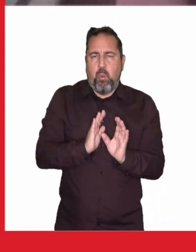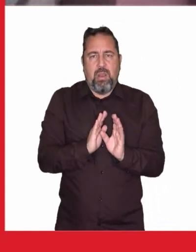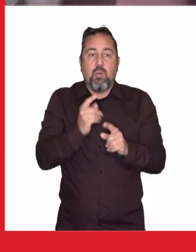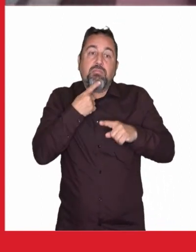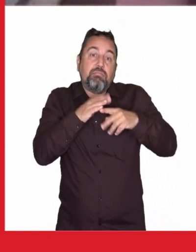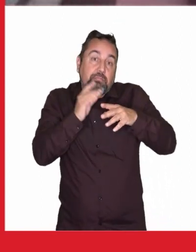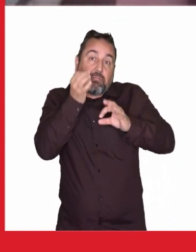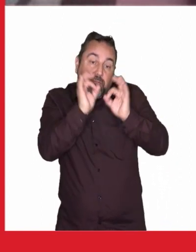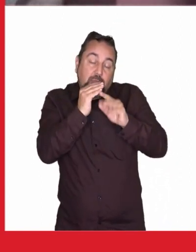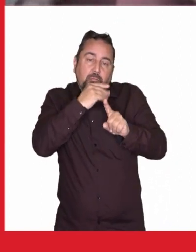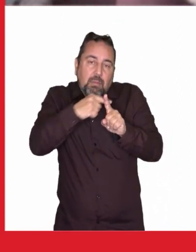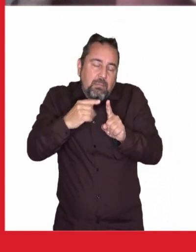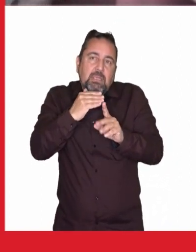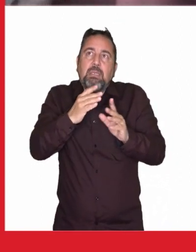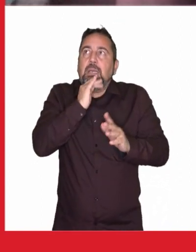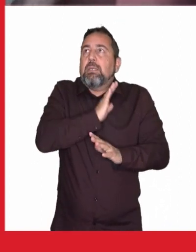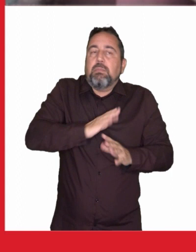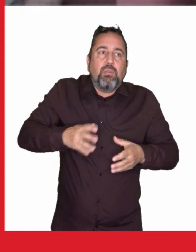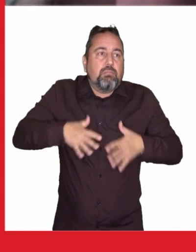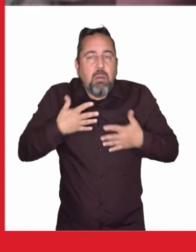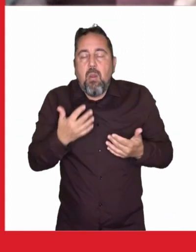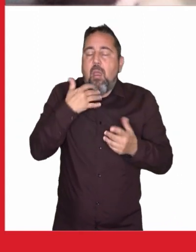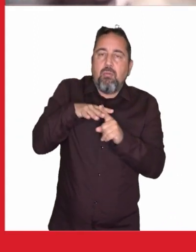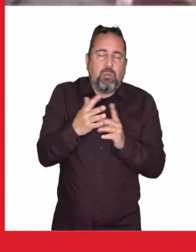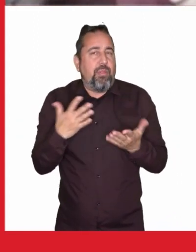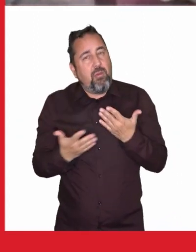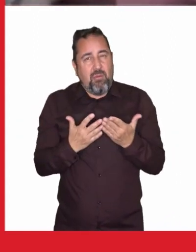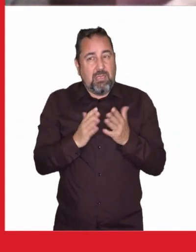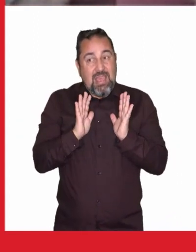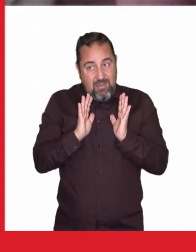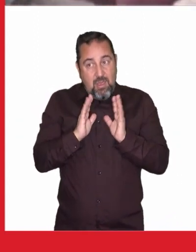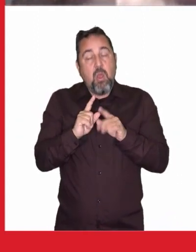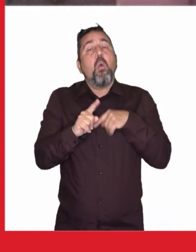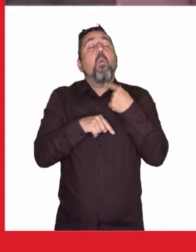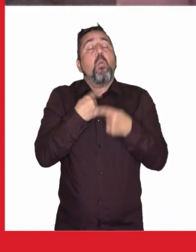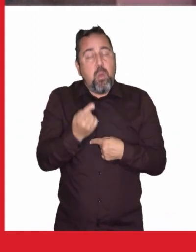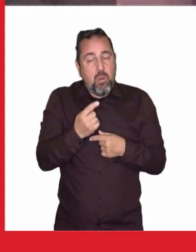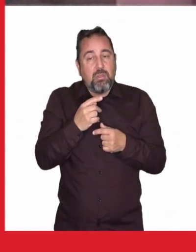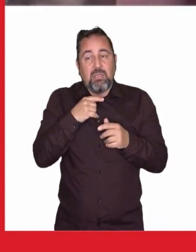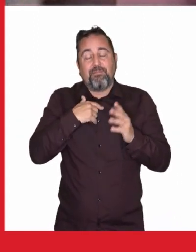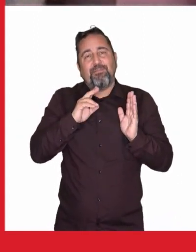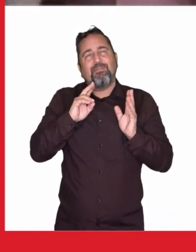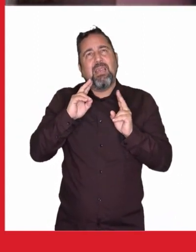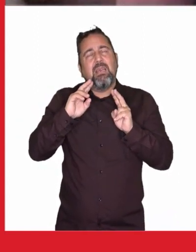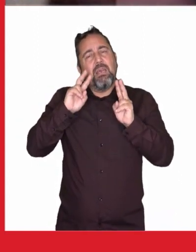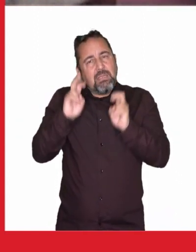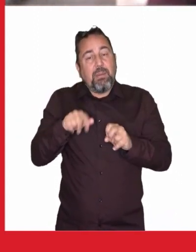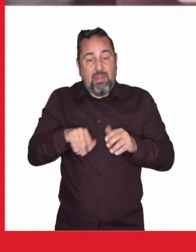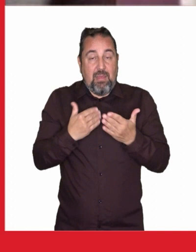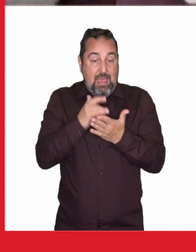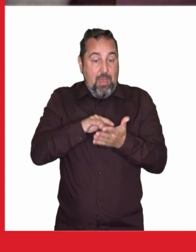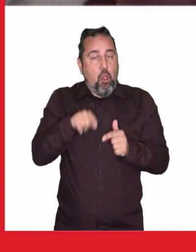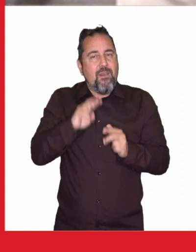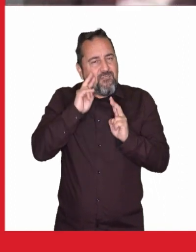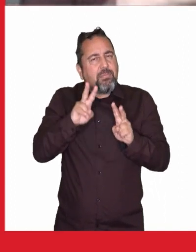costes de producción y distribución, más un mínimo margen que vas a necesitar para imprevistos, para... ¿Sí? Ahora luego,